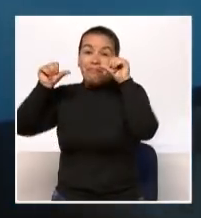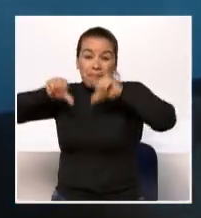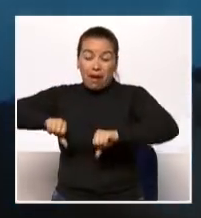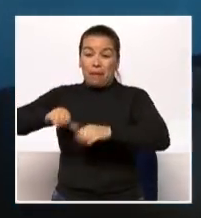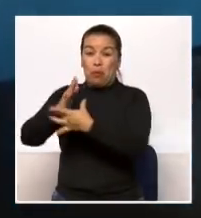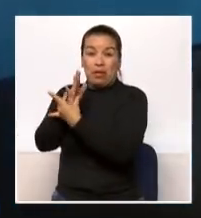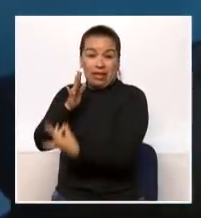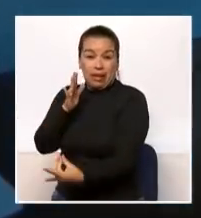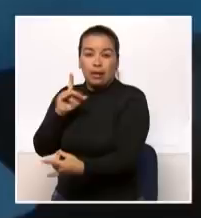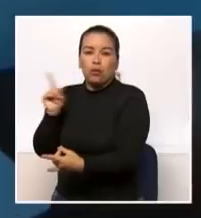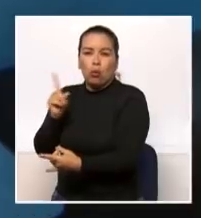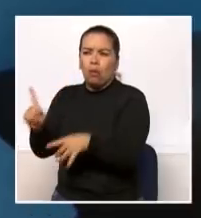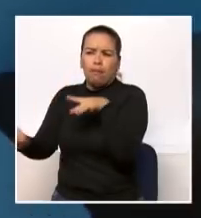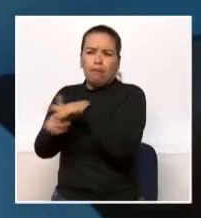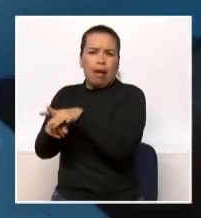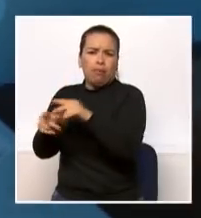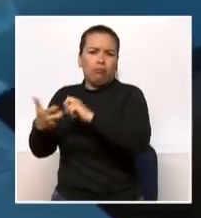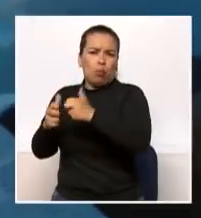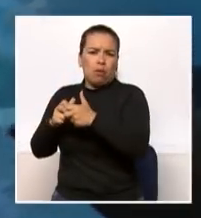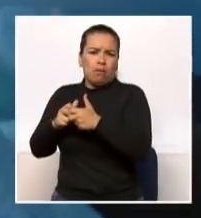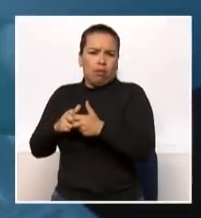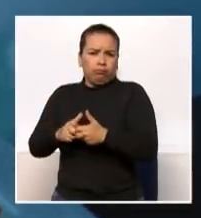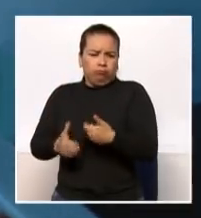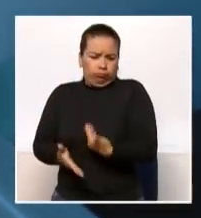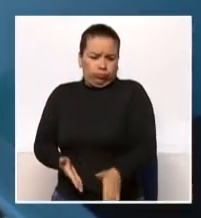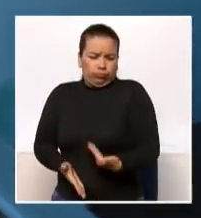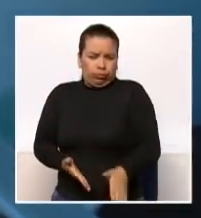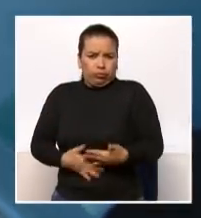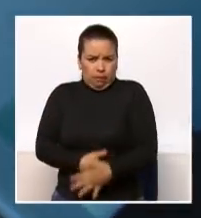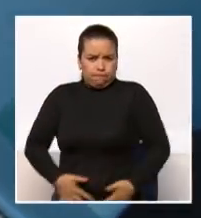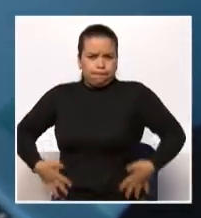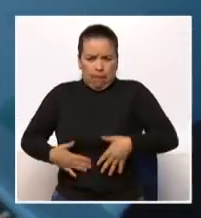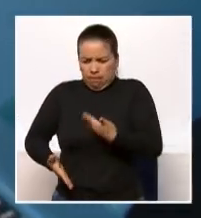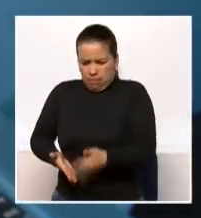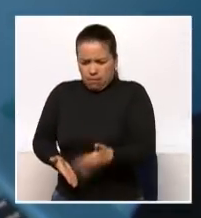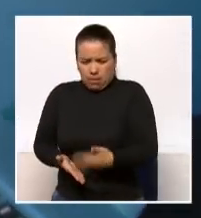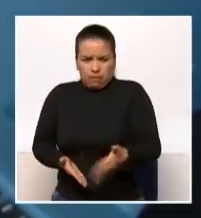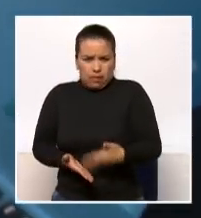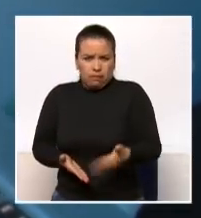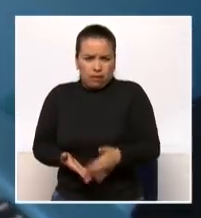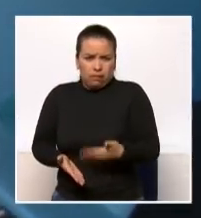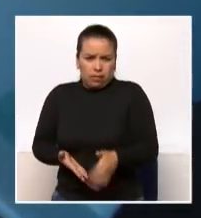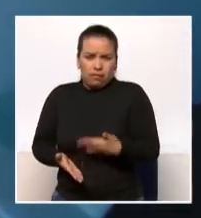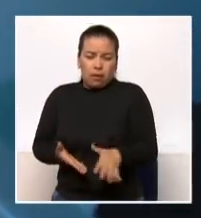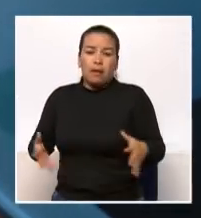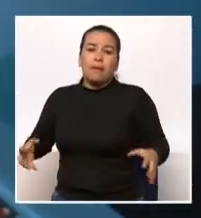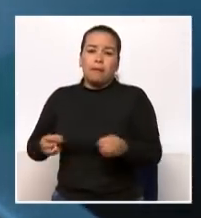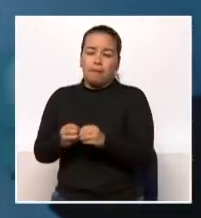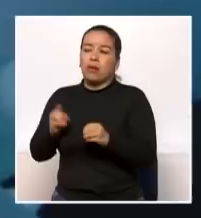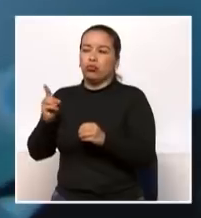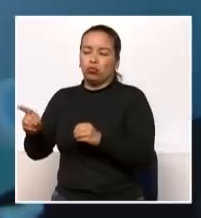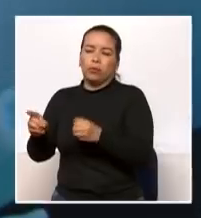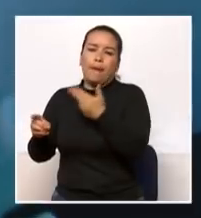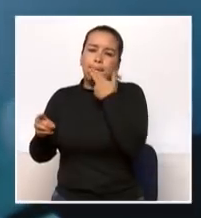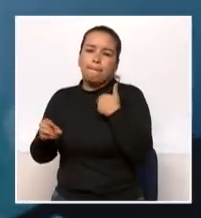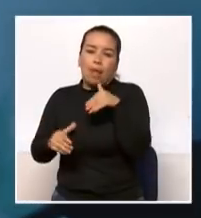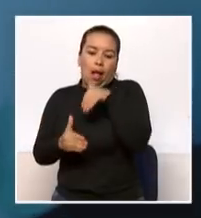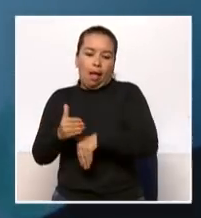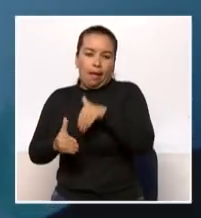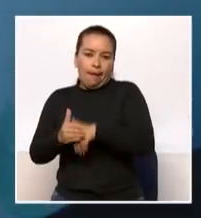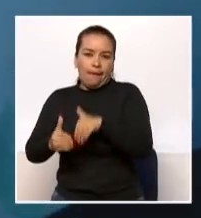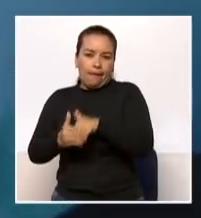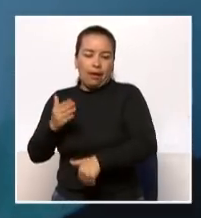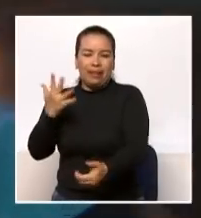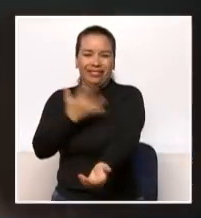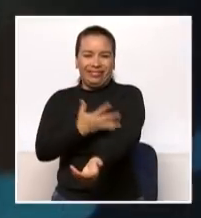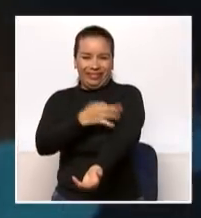simple y llanamente es un trastorno metabólico, ¿sí? Para poder eliminar y en la utilización de los triglicéridos, los cuales se acumulan en el citoplasma.